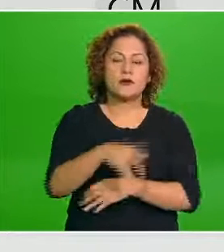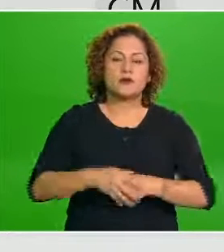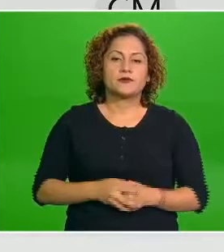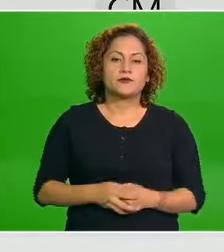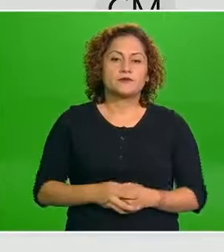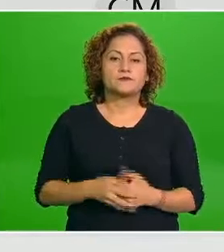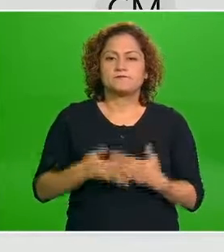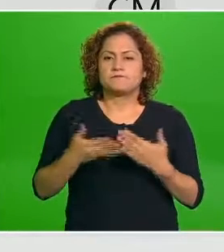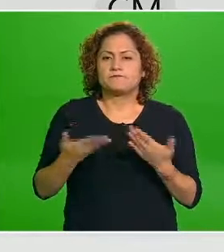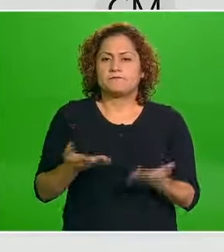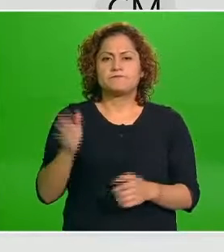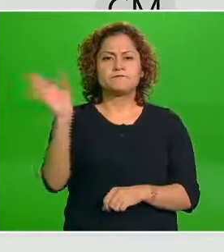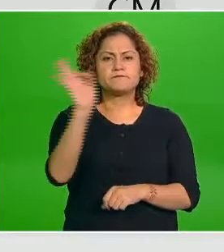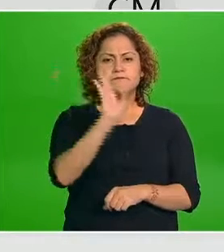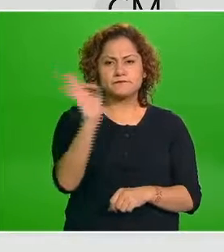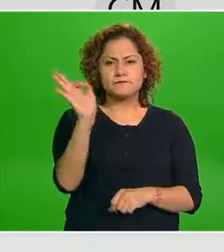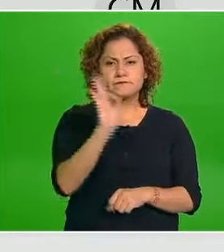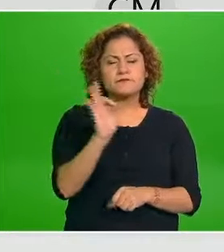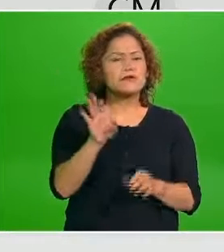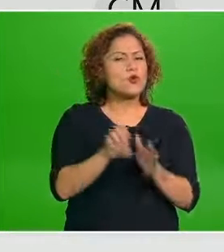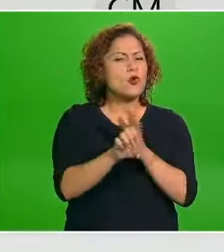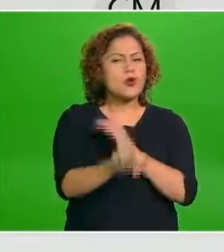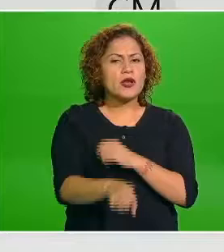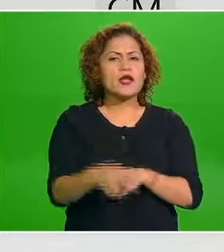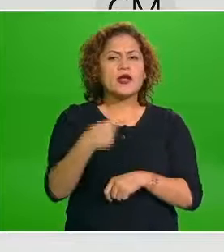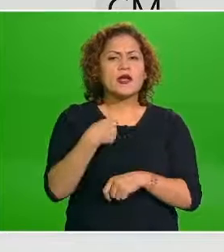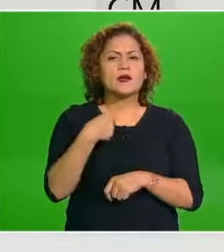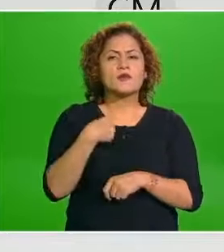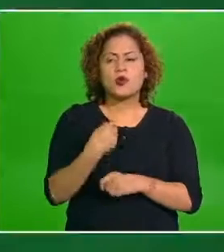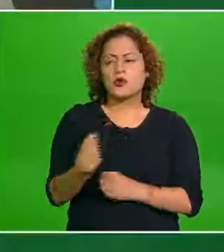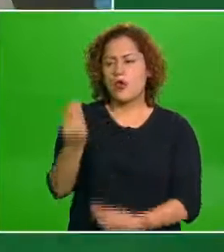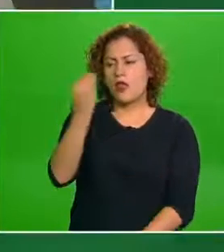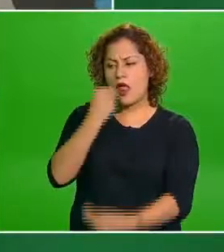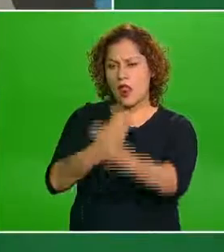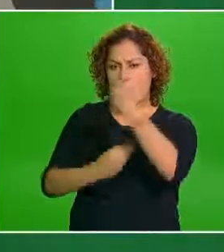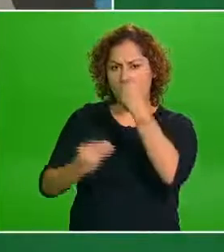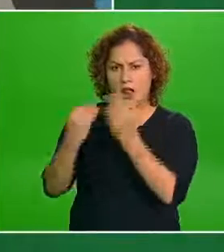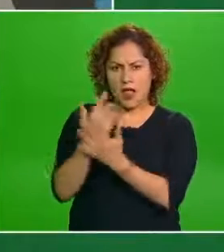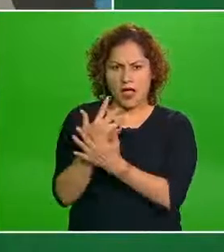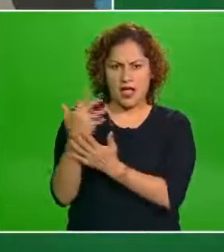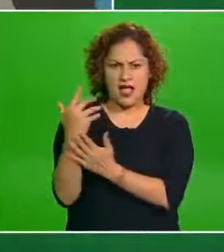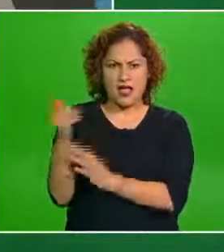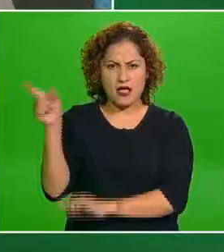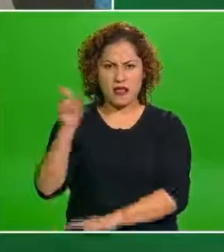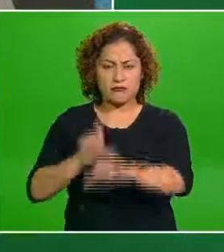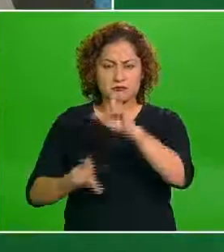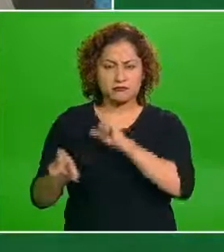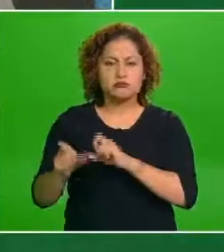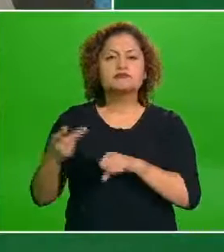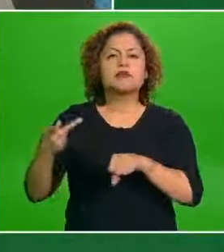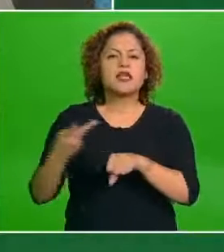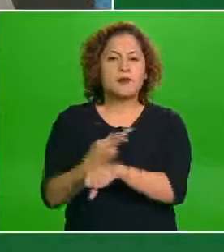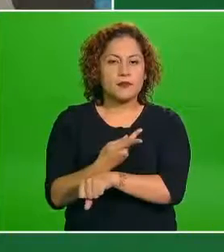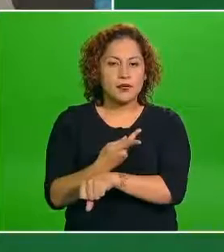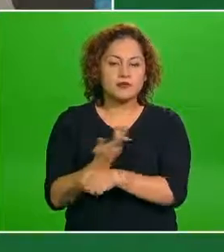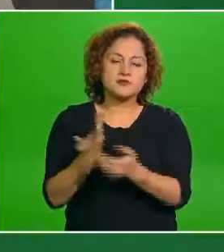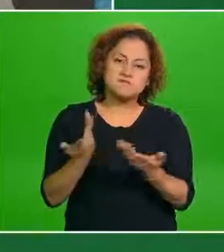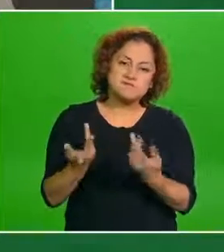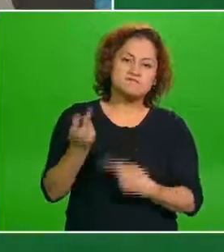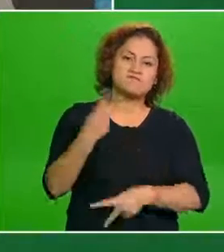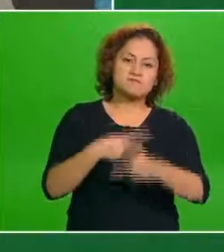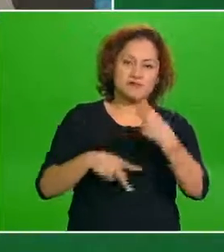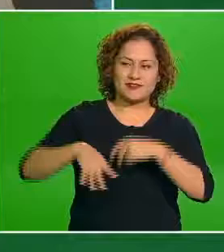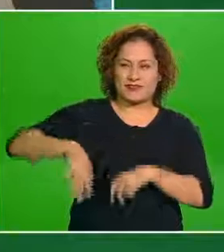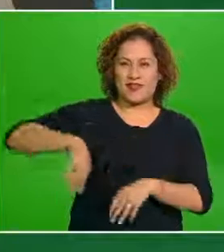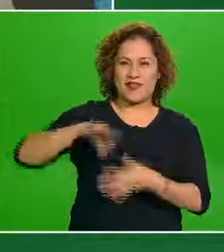¿Cuáles son las consecuencias que está teniendo una alimentación basada en el consumo diario de alimentos ultraprocesados? Pues como lo mencionaba